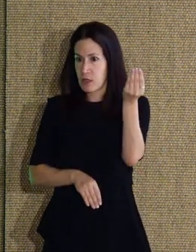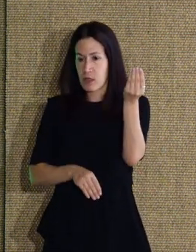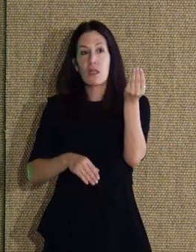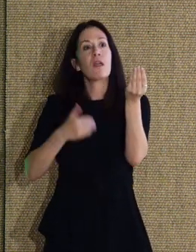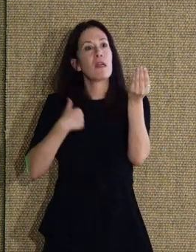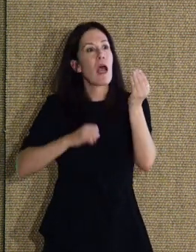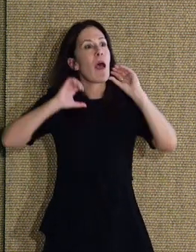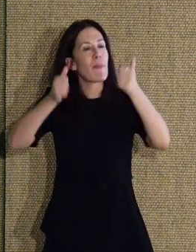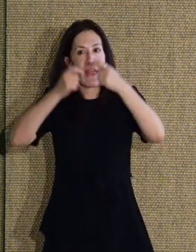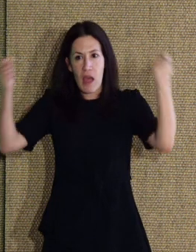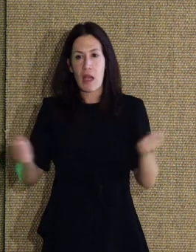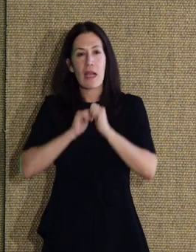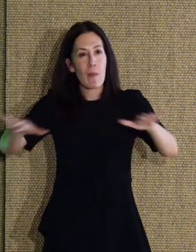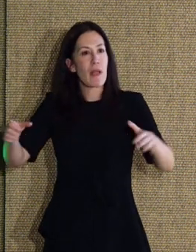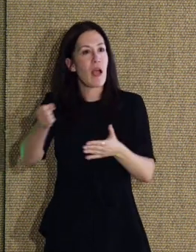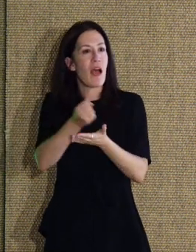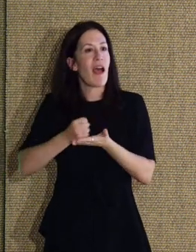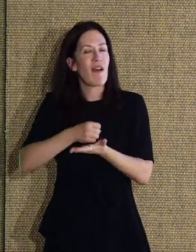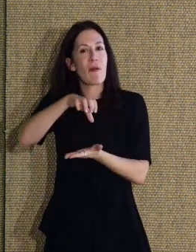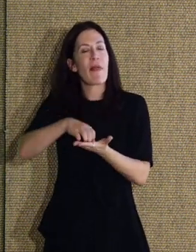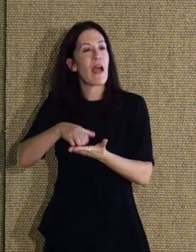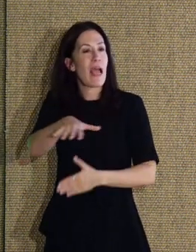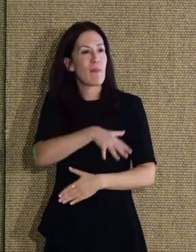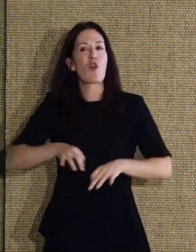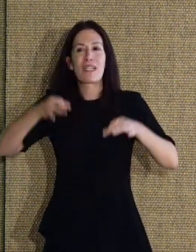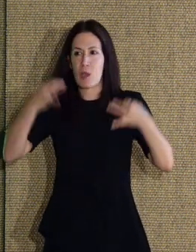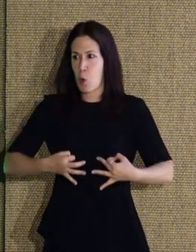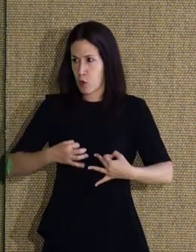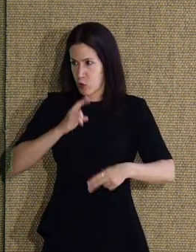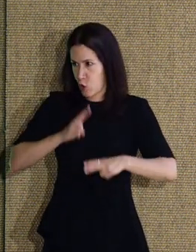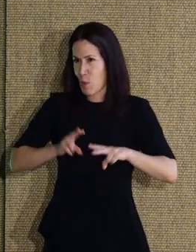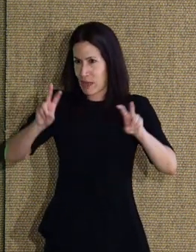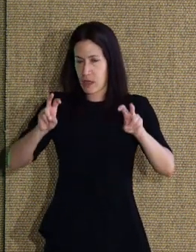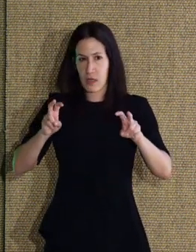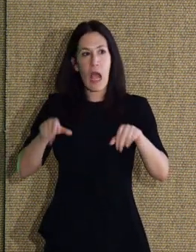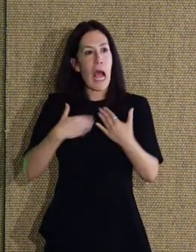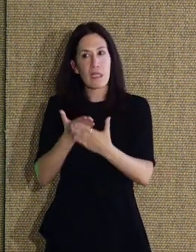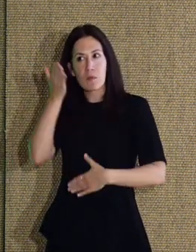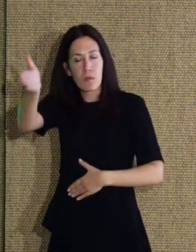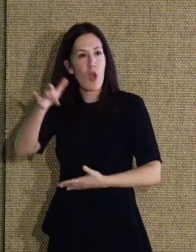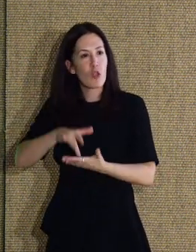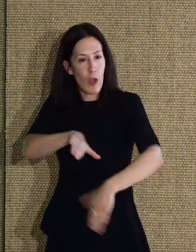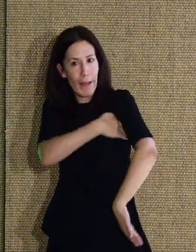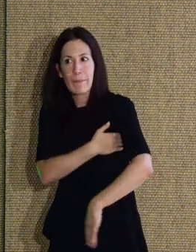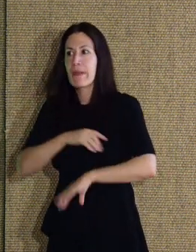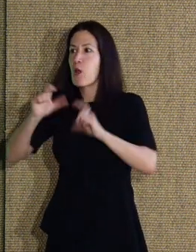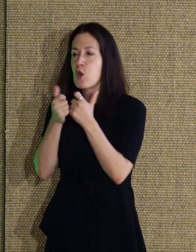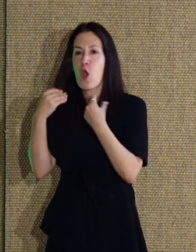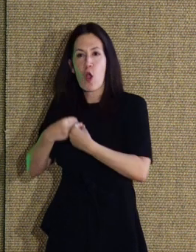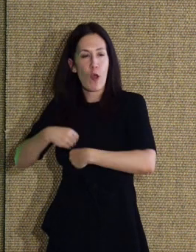desarrollamos la campaña farmacia espacio seguro y qué hicimos Pues fuimos a ver a los políticos al al